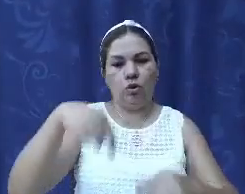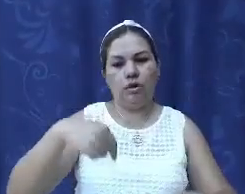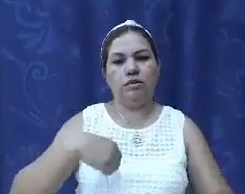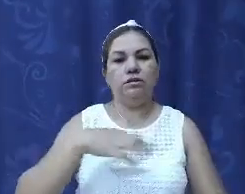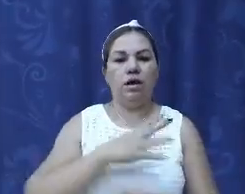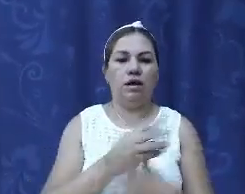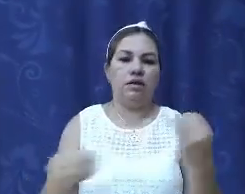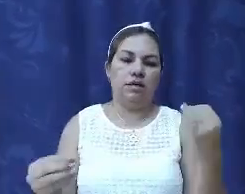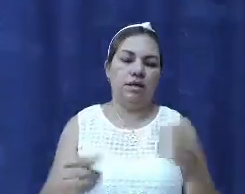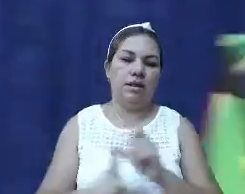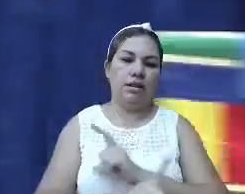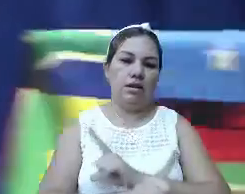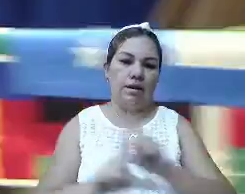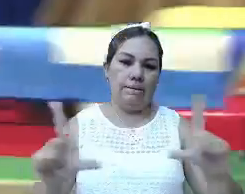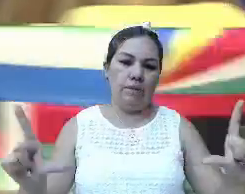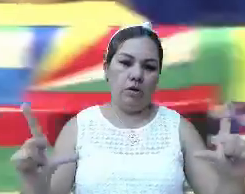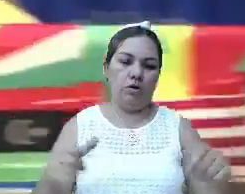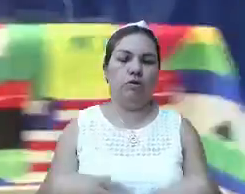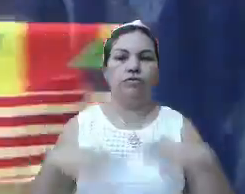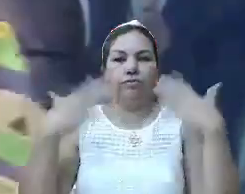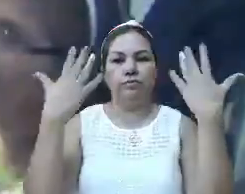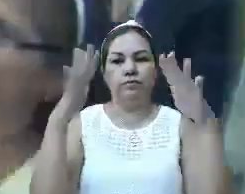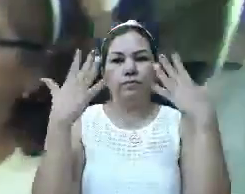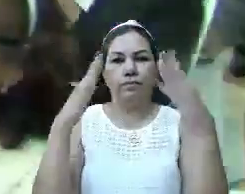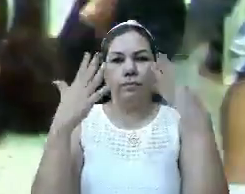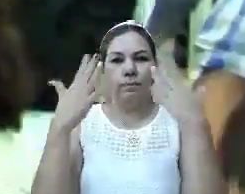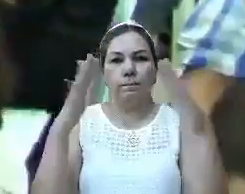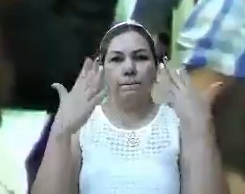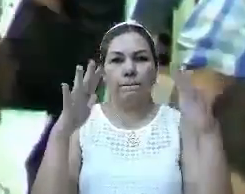limpio. ¿Cuántos le aplauden fuerte?